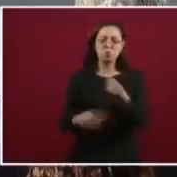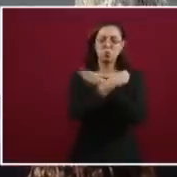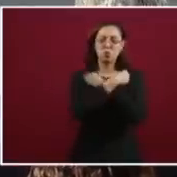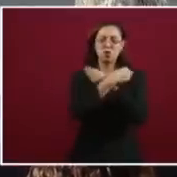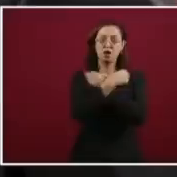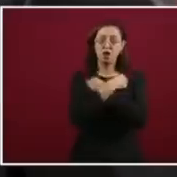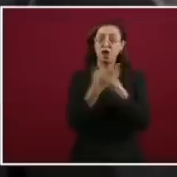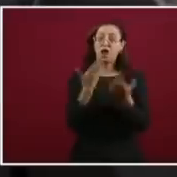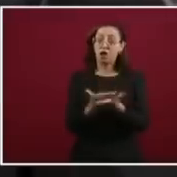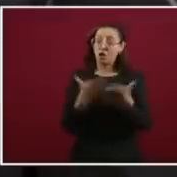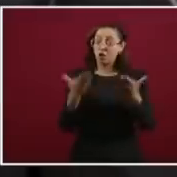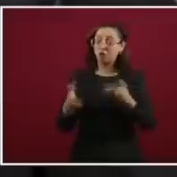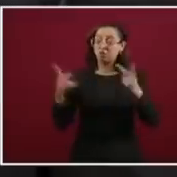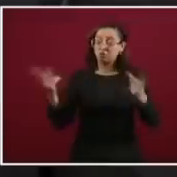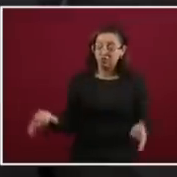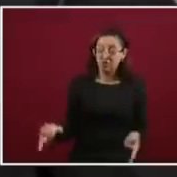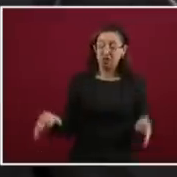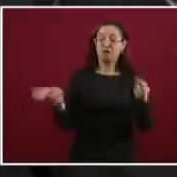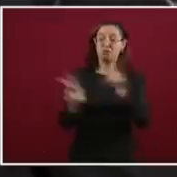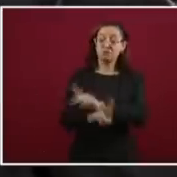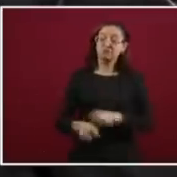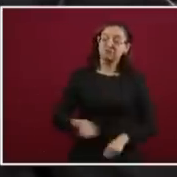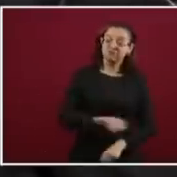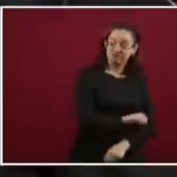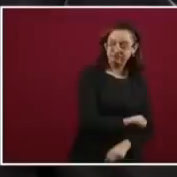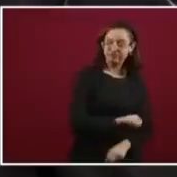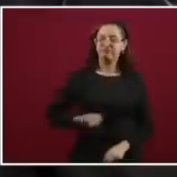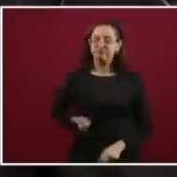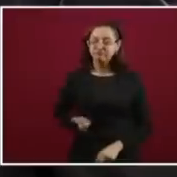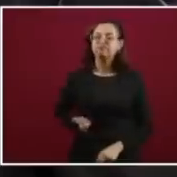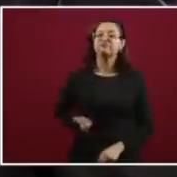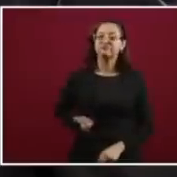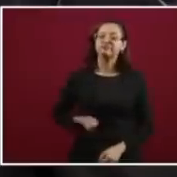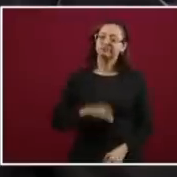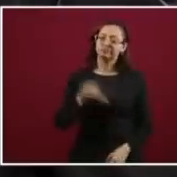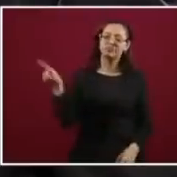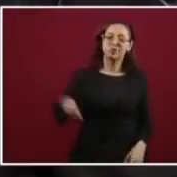apriete el cinturón el gobierno